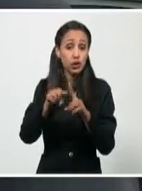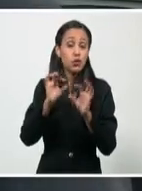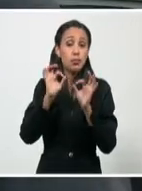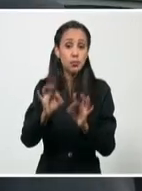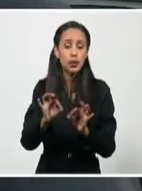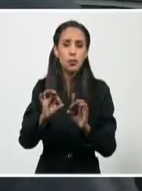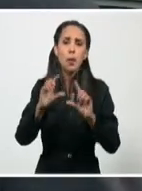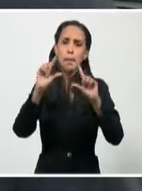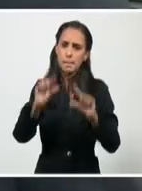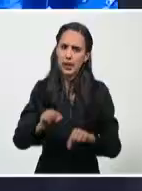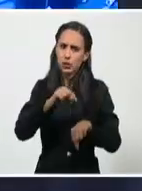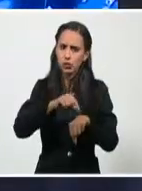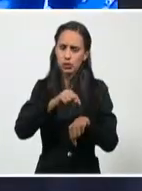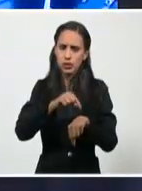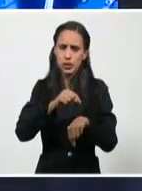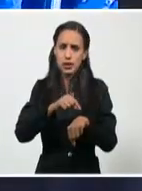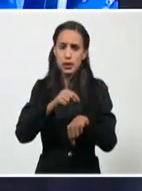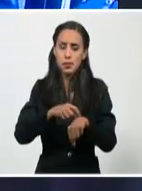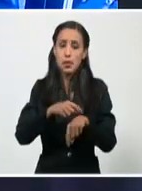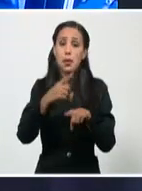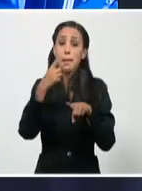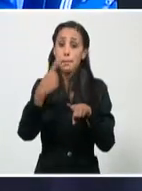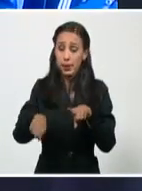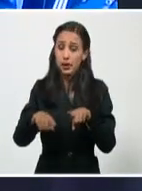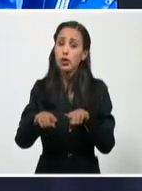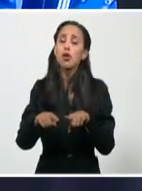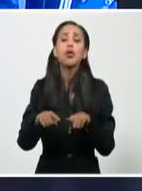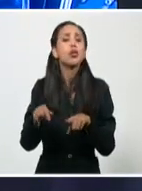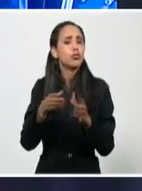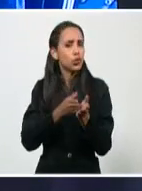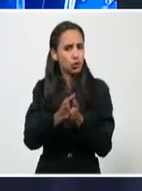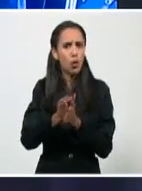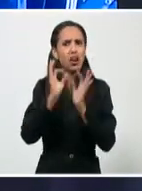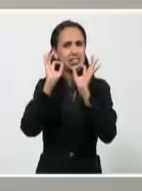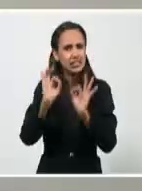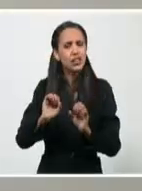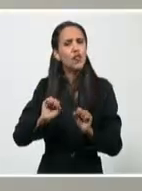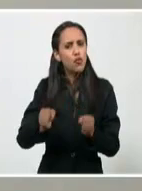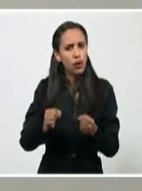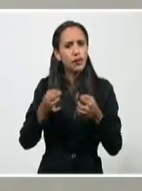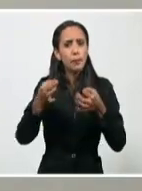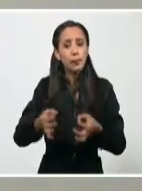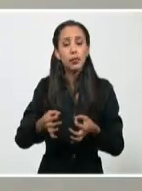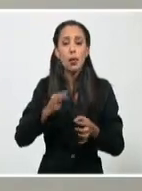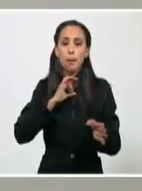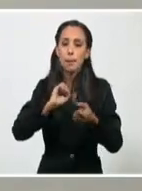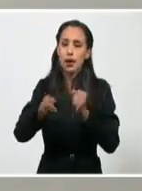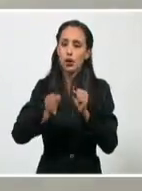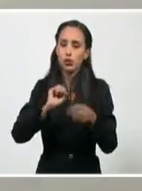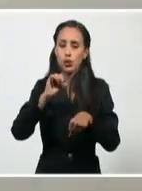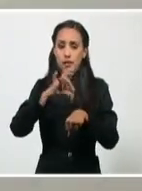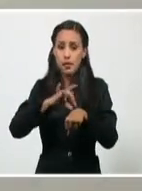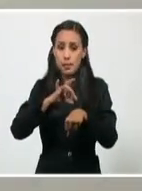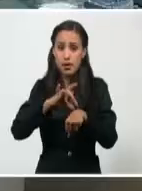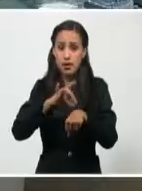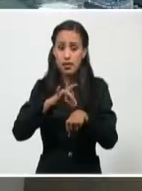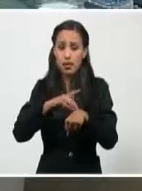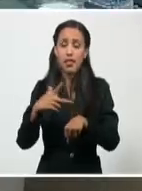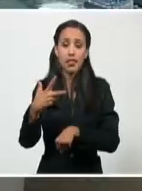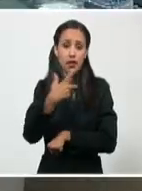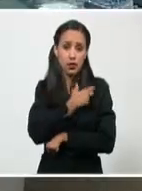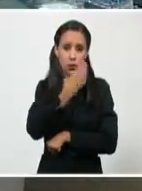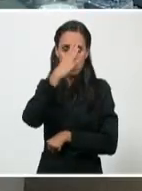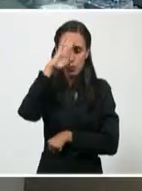los tiempos sin sacrificar la rigurosidad en el logro de la vacuna cubana anti-COVID-19.